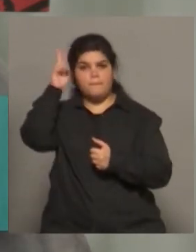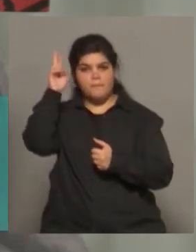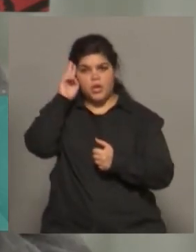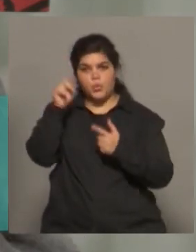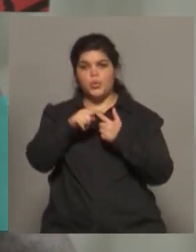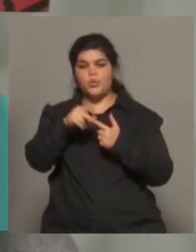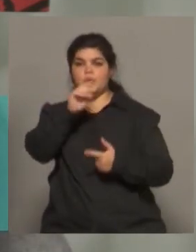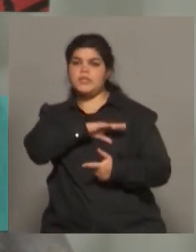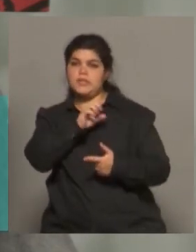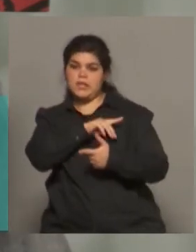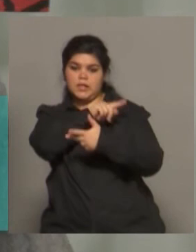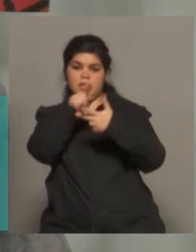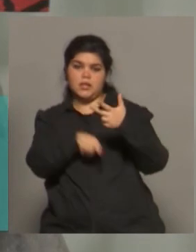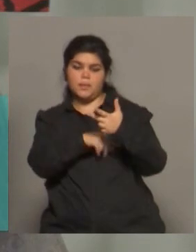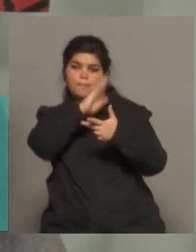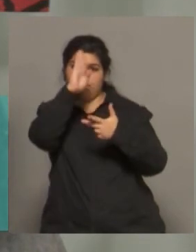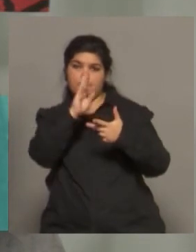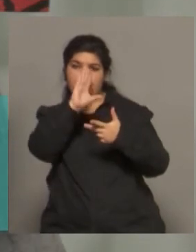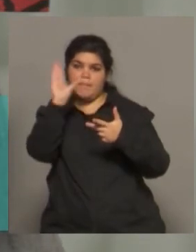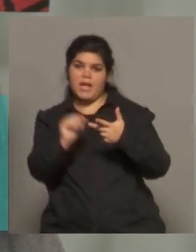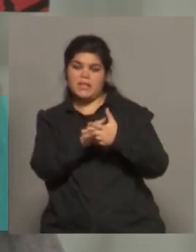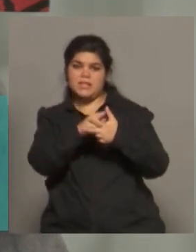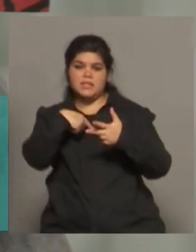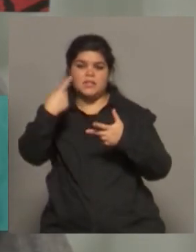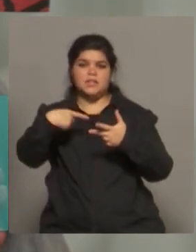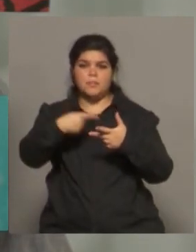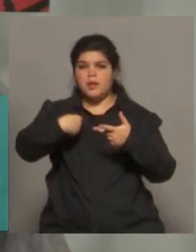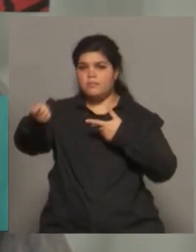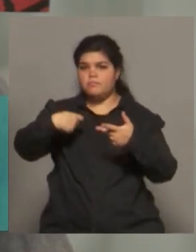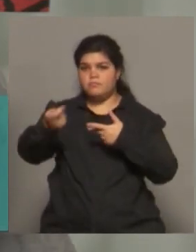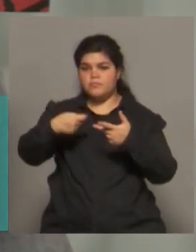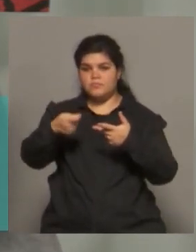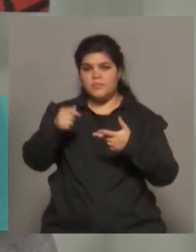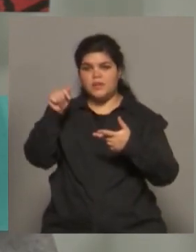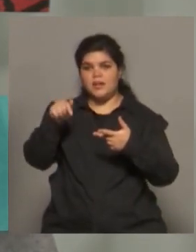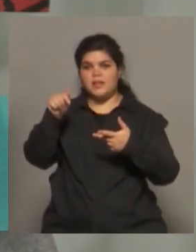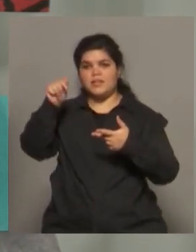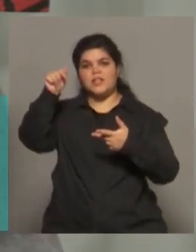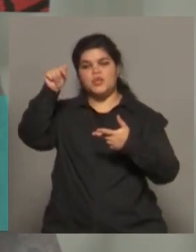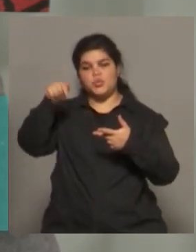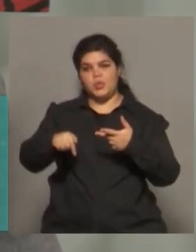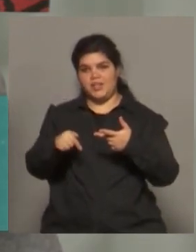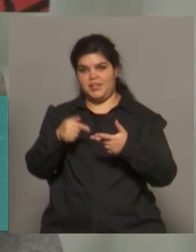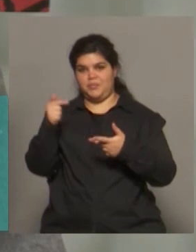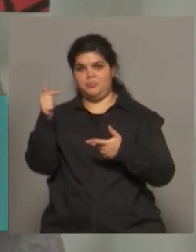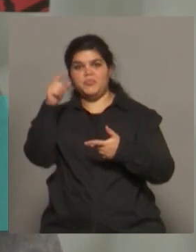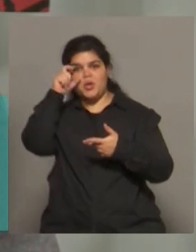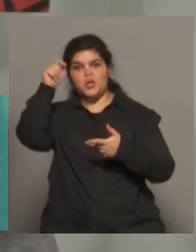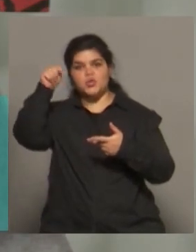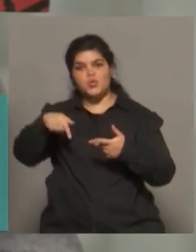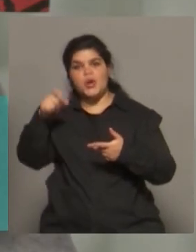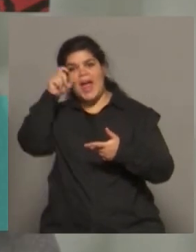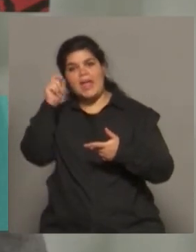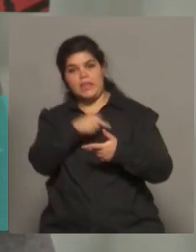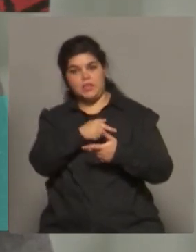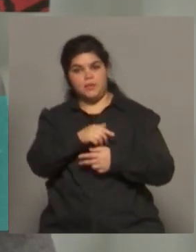Chile, son países que están mirando desde el punto de vista comercial hacia el sudeste asiático, mientras que Argentina, Brasil, en